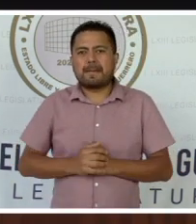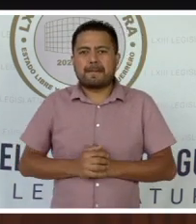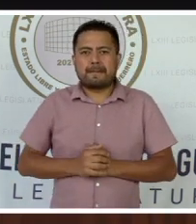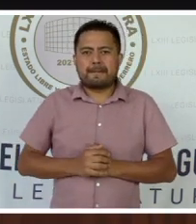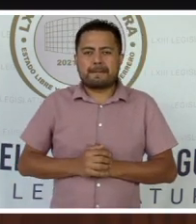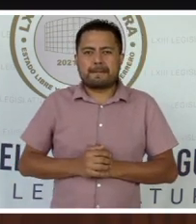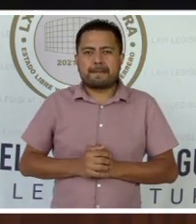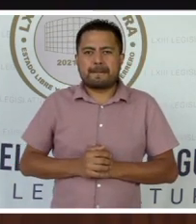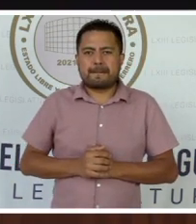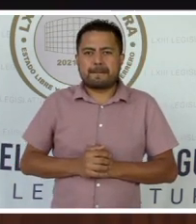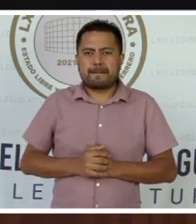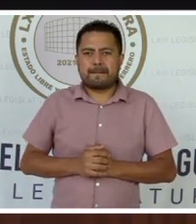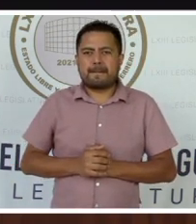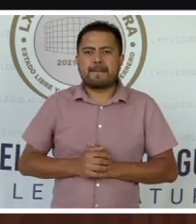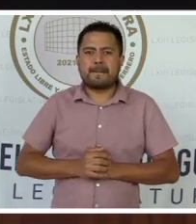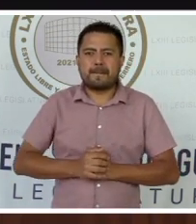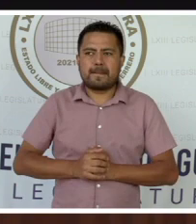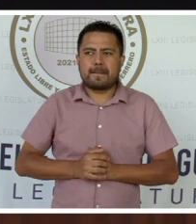para su